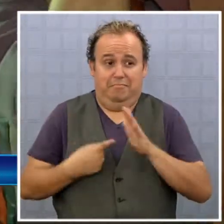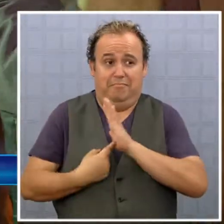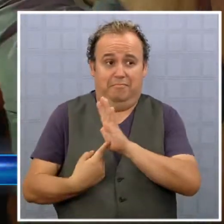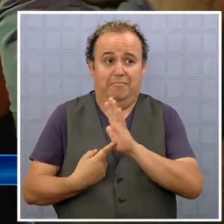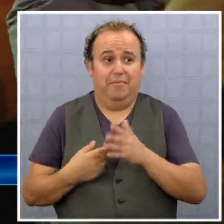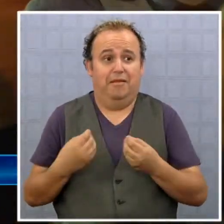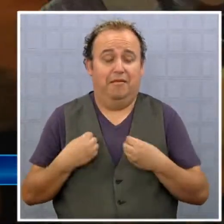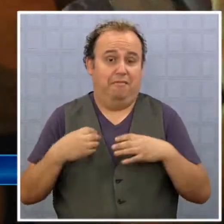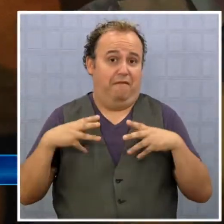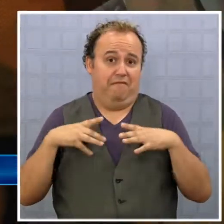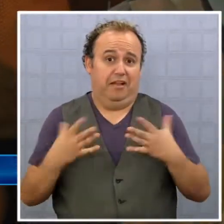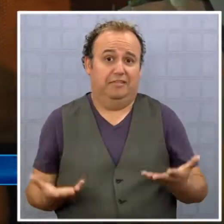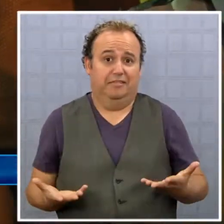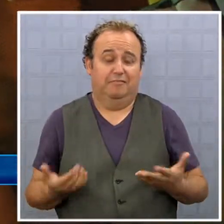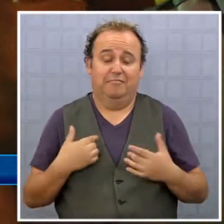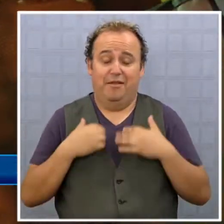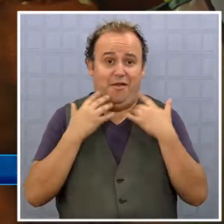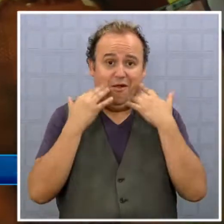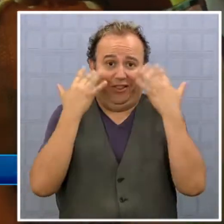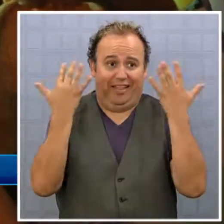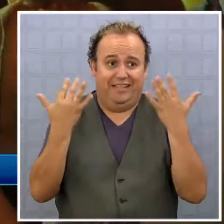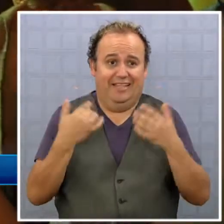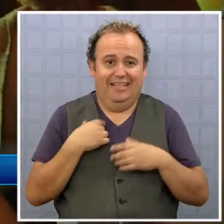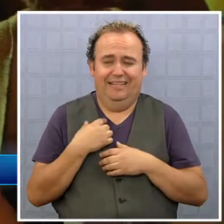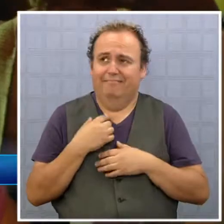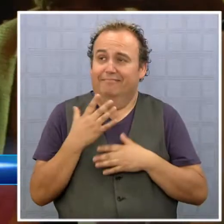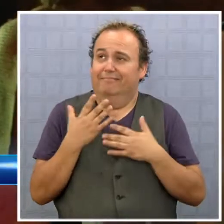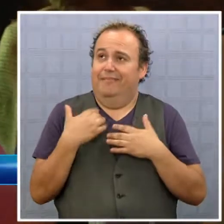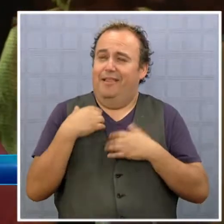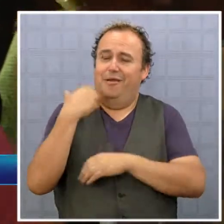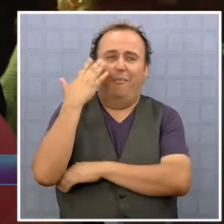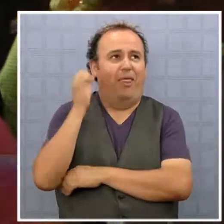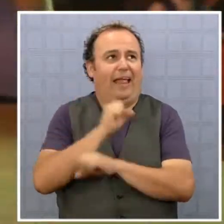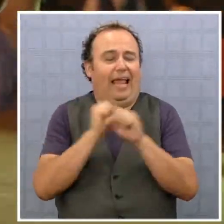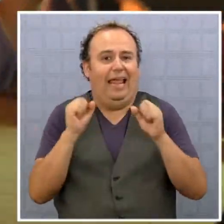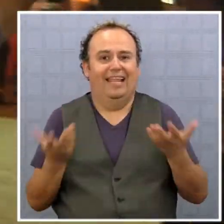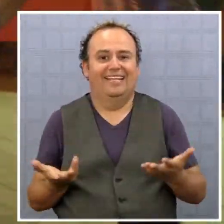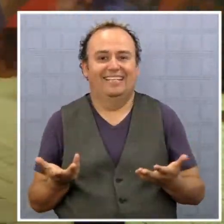pues, y fue, así que estamos felices, bien contentos. Es como sí. Que todavía estamos haciendo la crema.